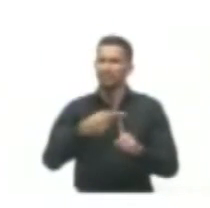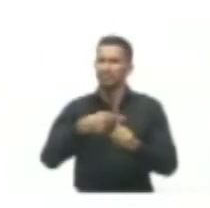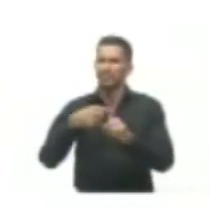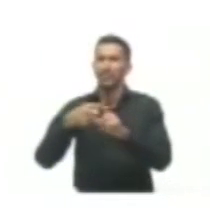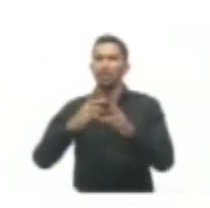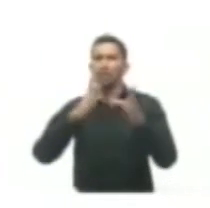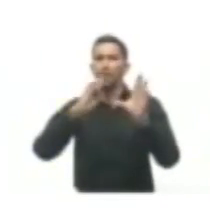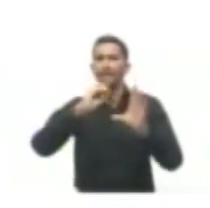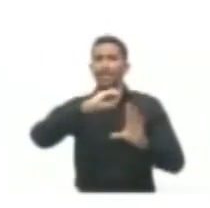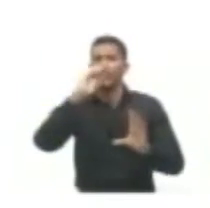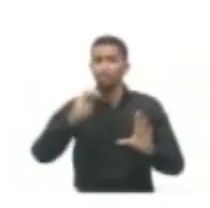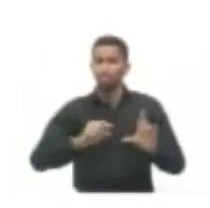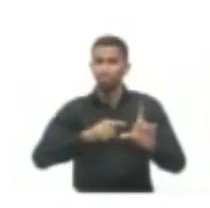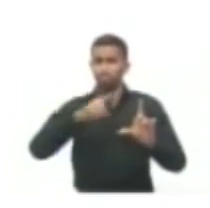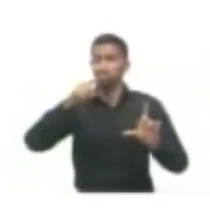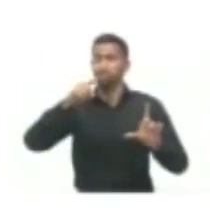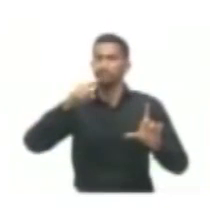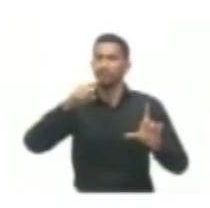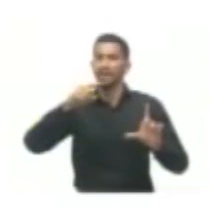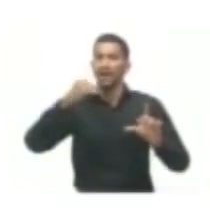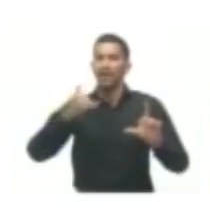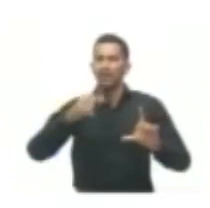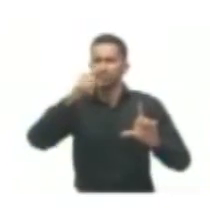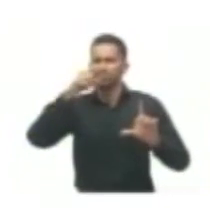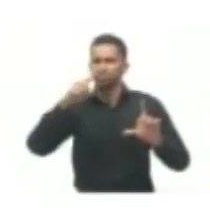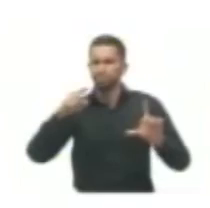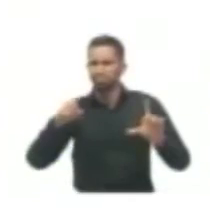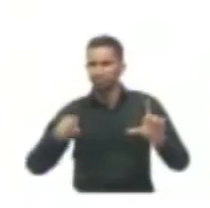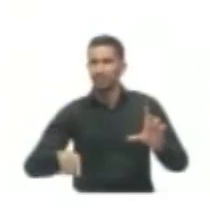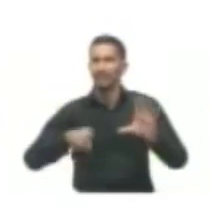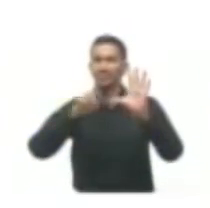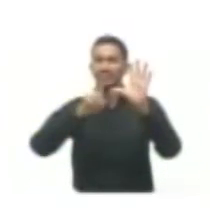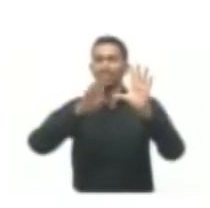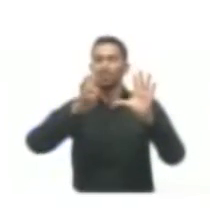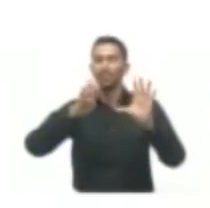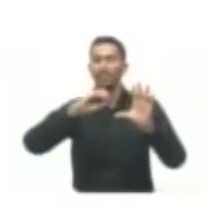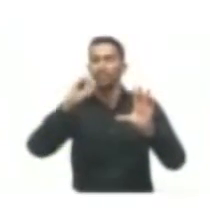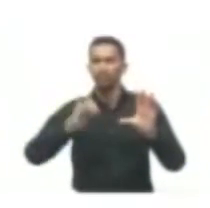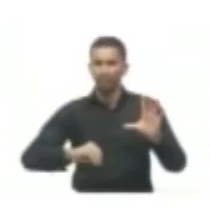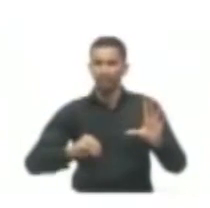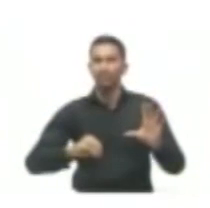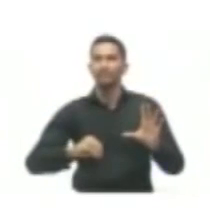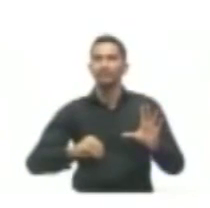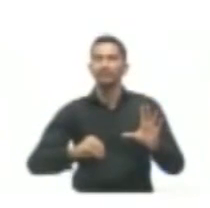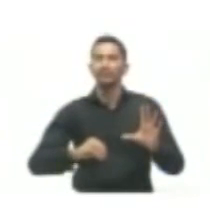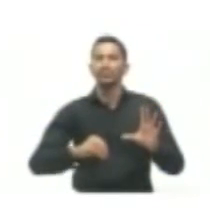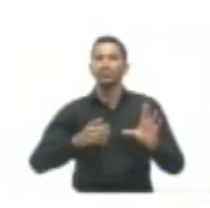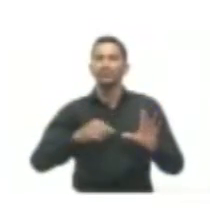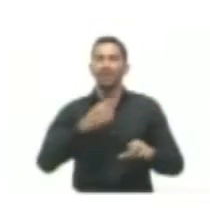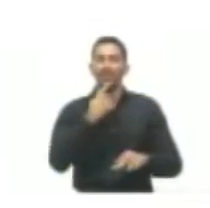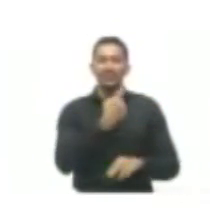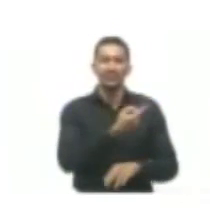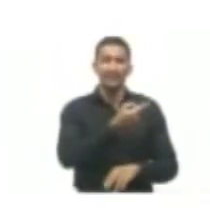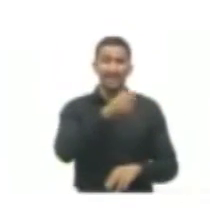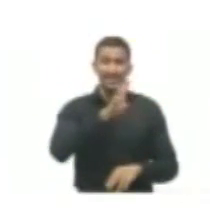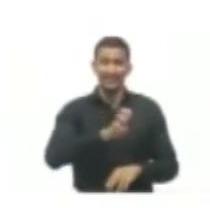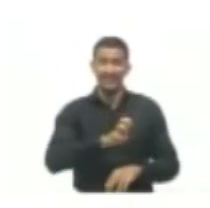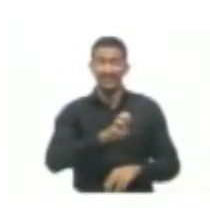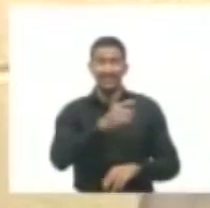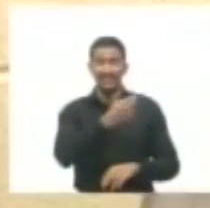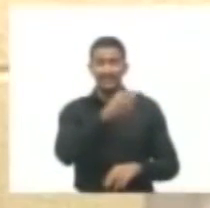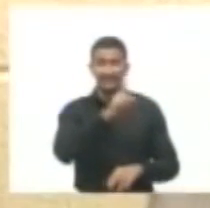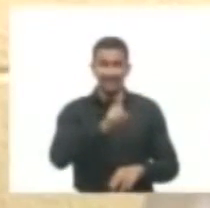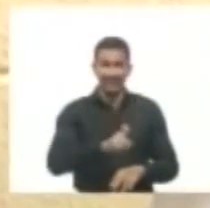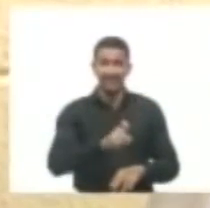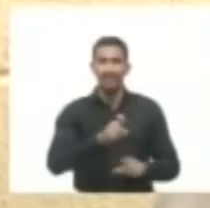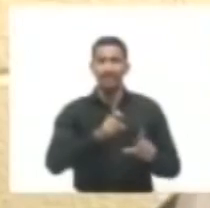momento a un 69%, y los resultados de desfavorabilidad aumentaron, pasando de un 16% al